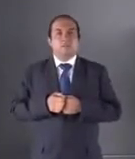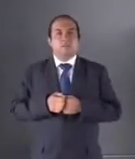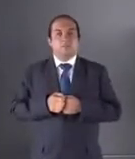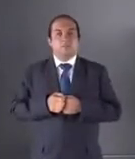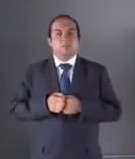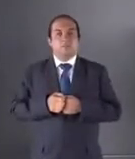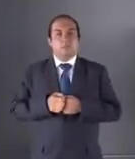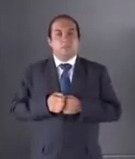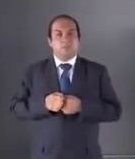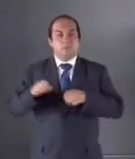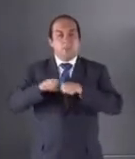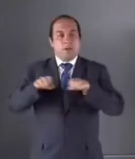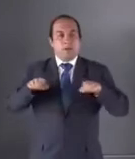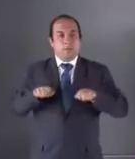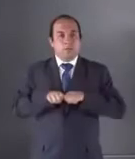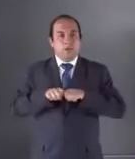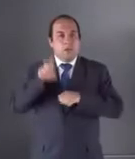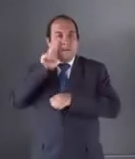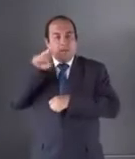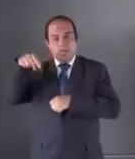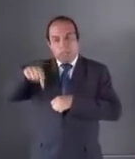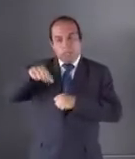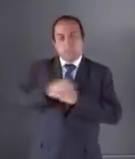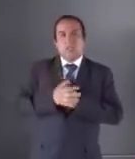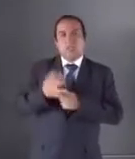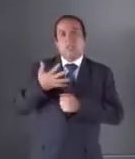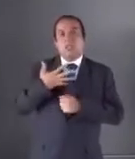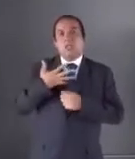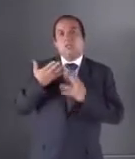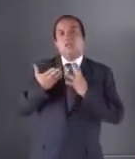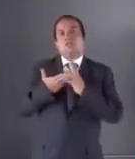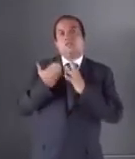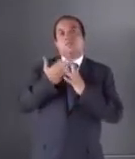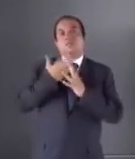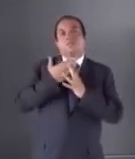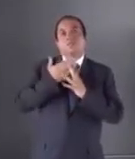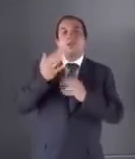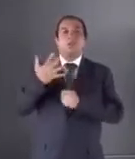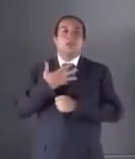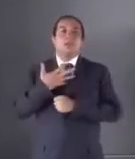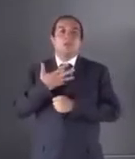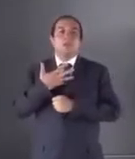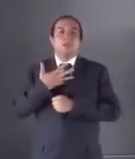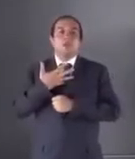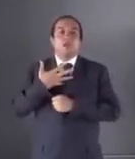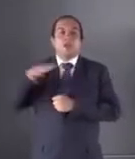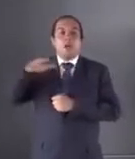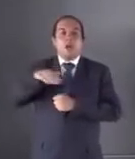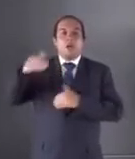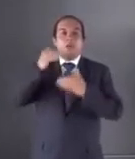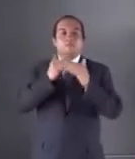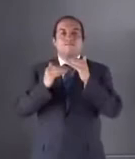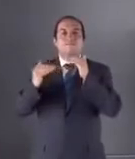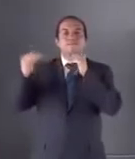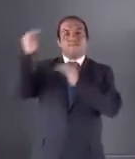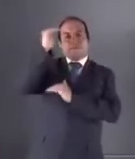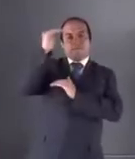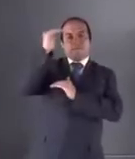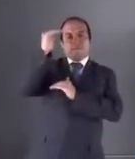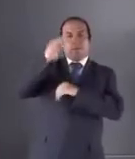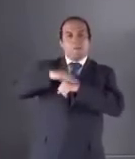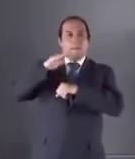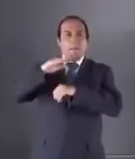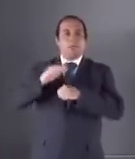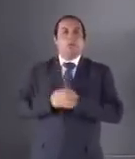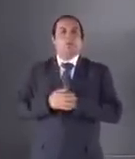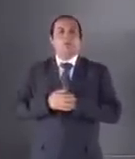Como ven, es una estación que está en la parte más alta. En esta